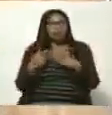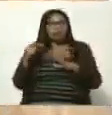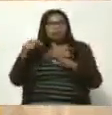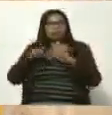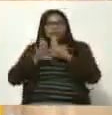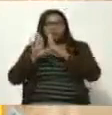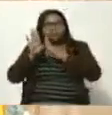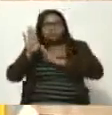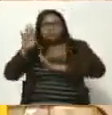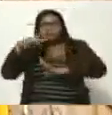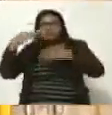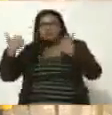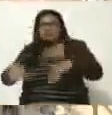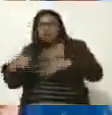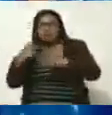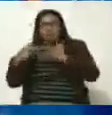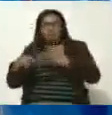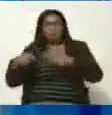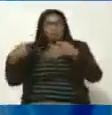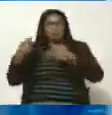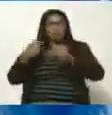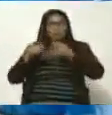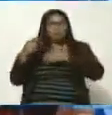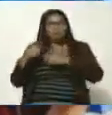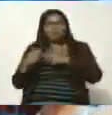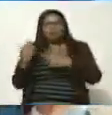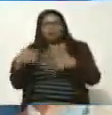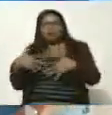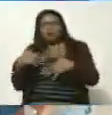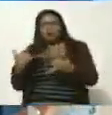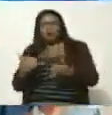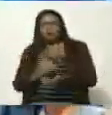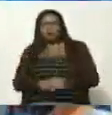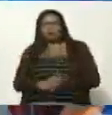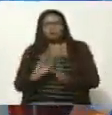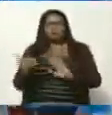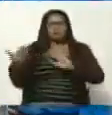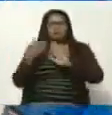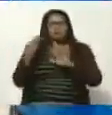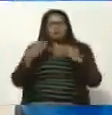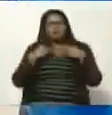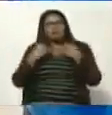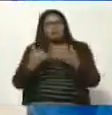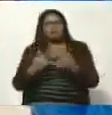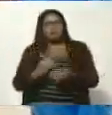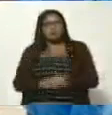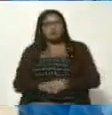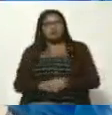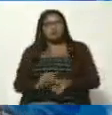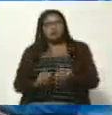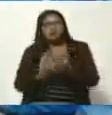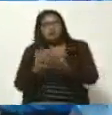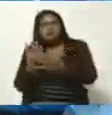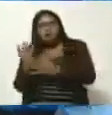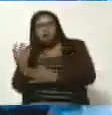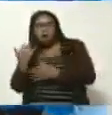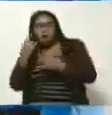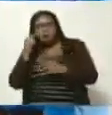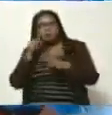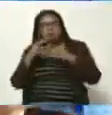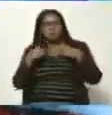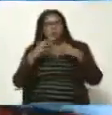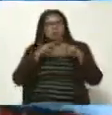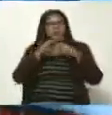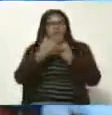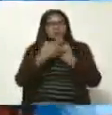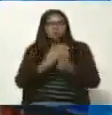repunte en la cotización en los mercados internacionales. ¿Qué tan afectado se ha visto el sector agrícola colombiano por esta